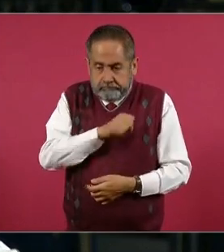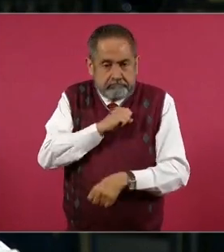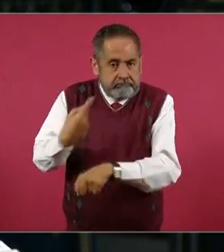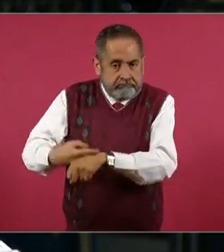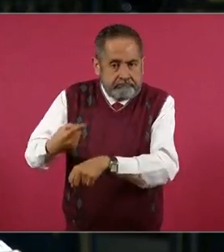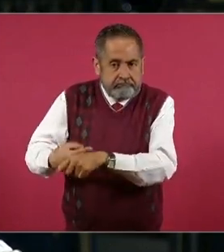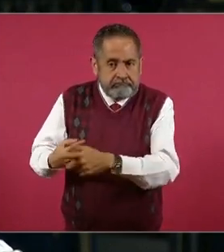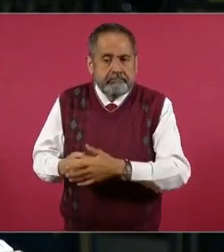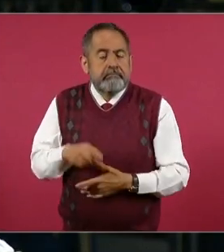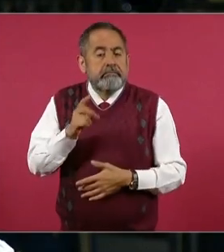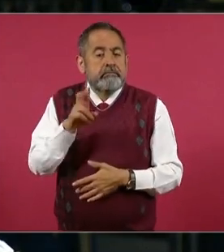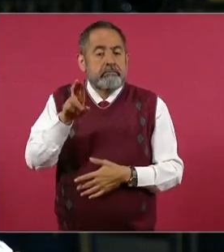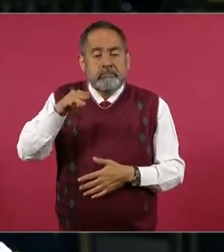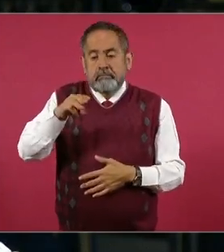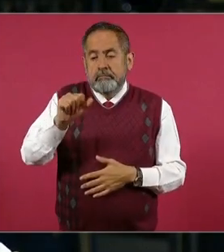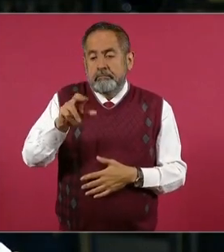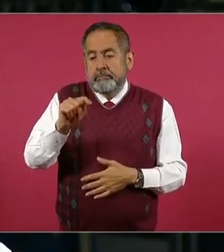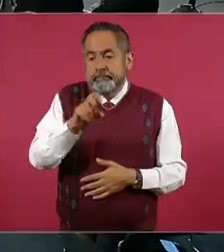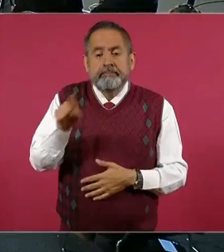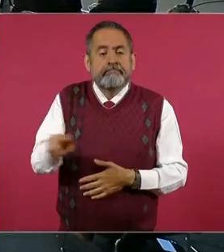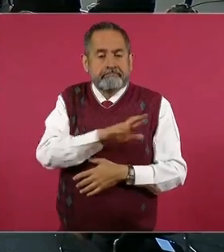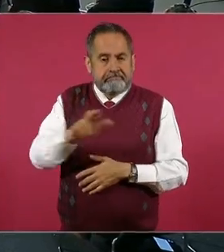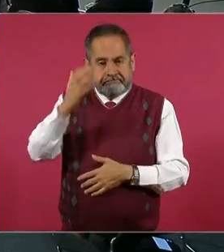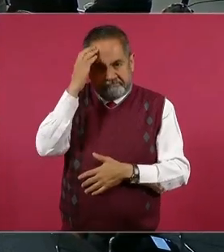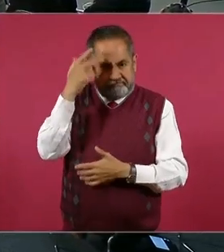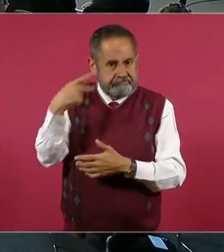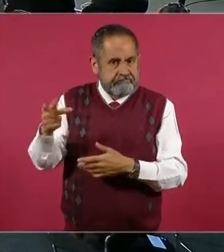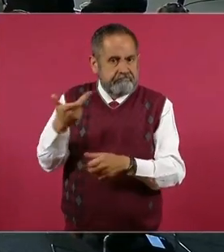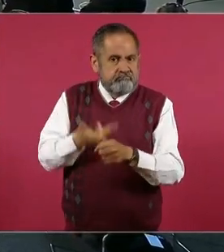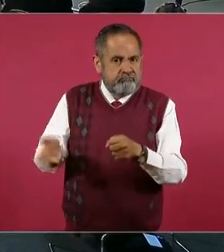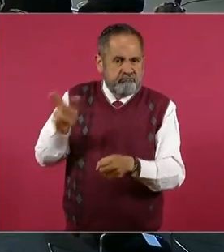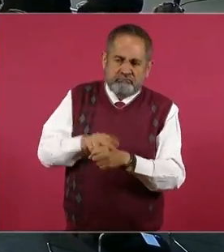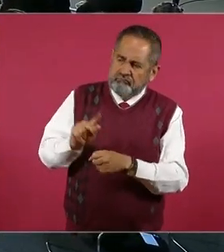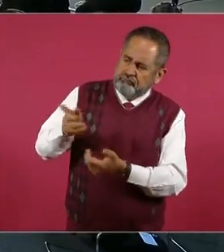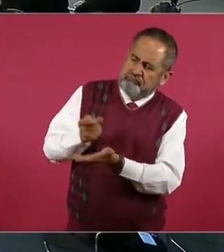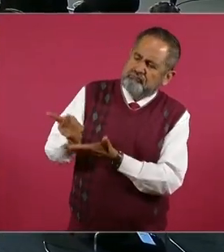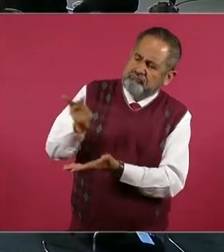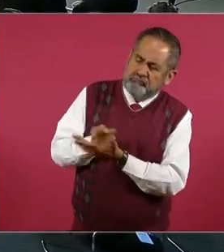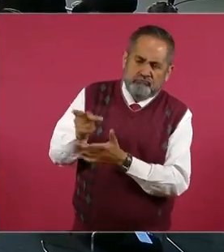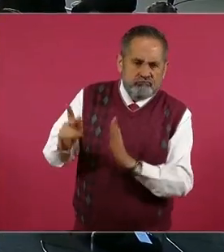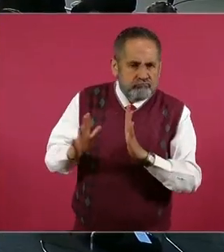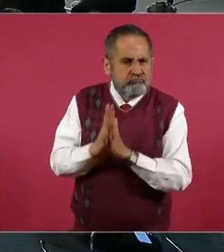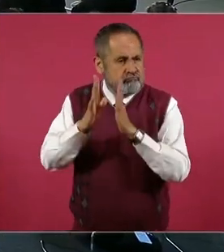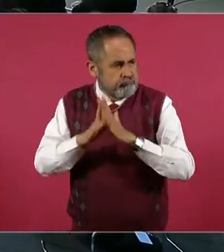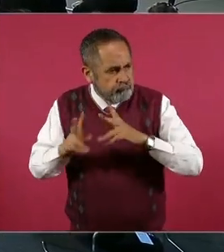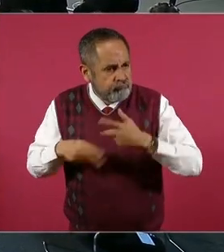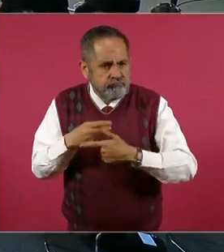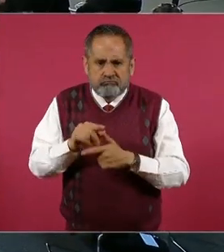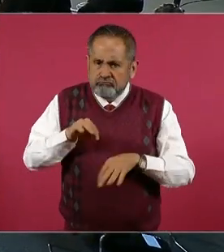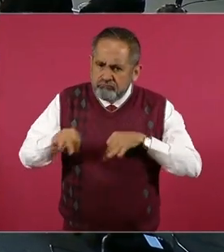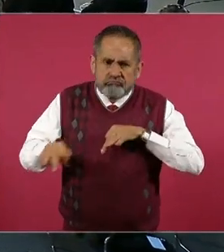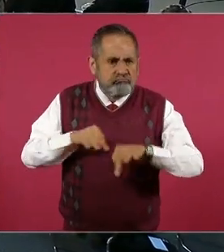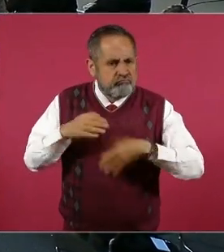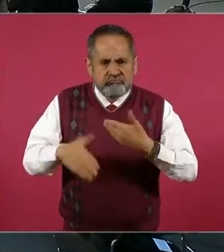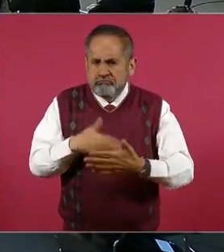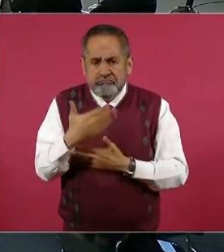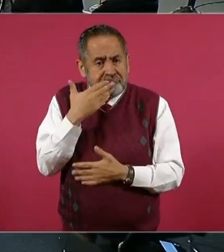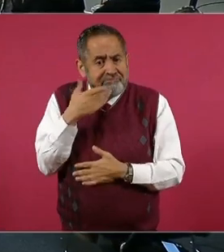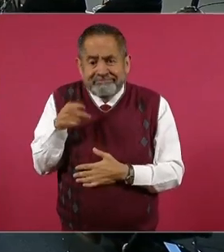El doctor Martínez Aldana ha sido reconocido en su hospital por su destacada participación laboral y desempeño en